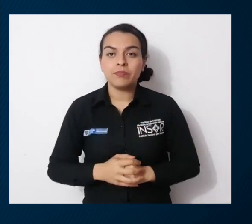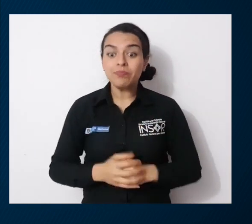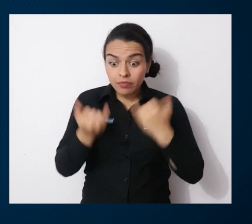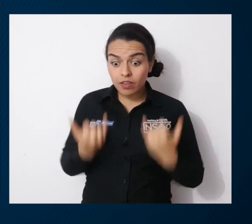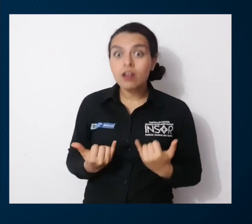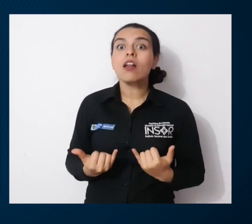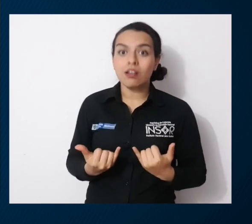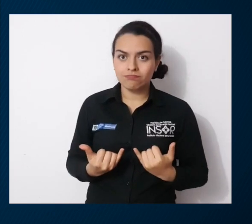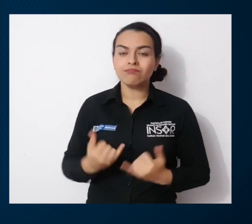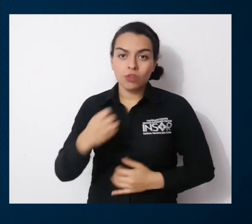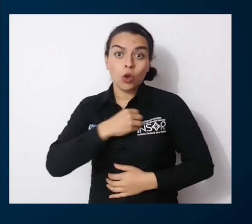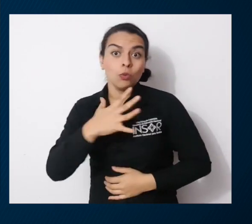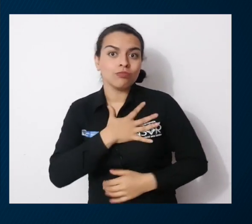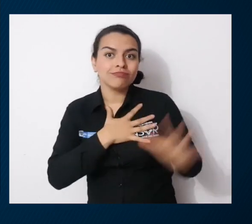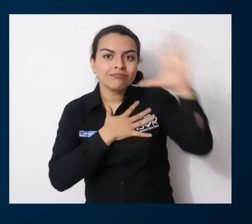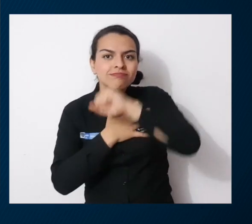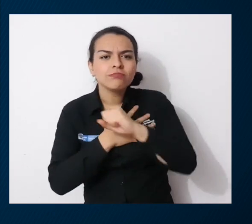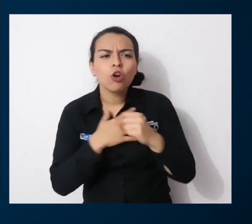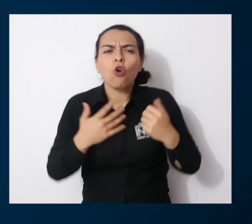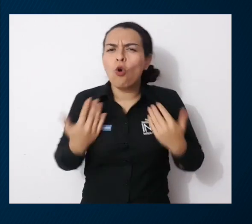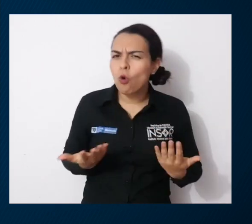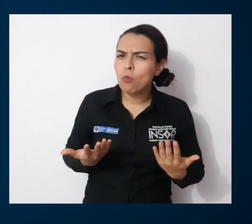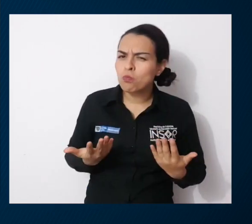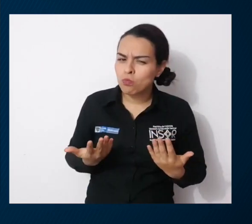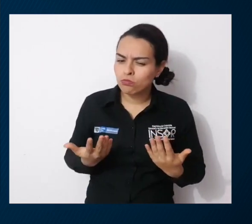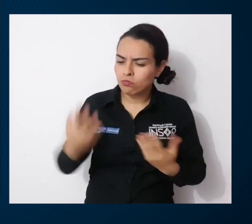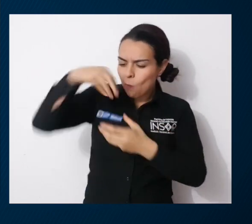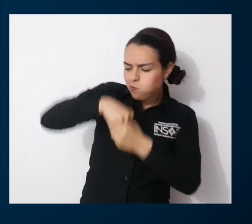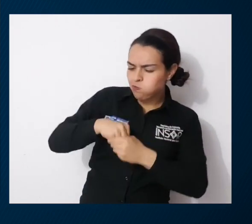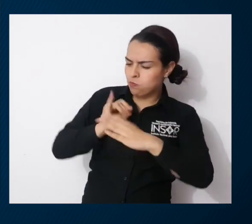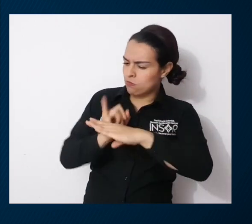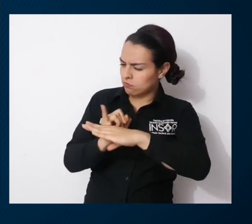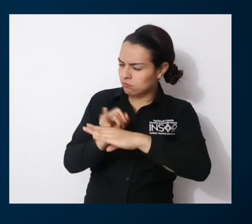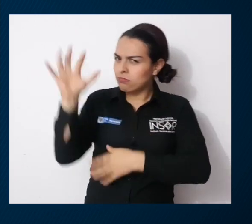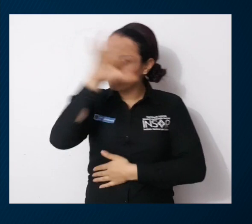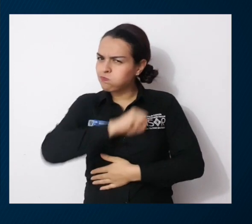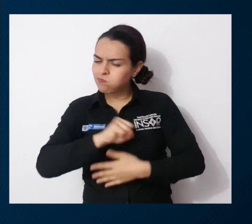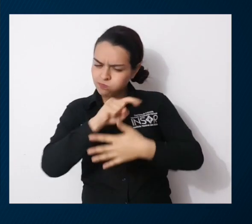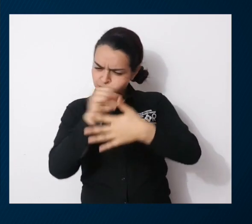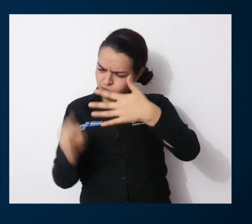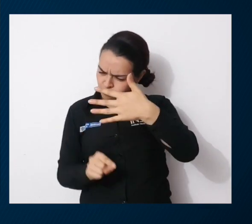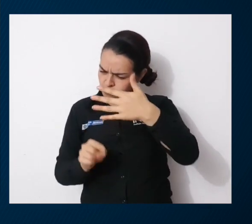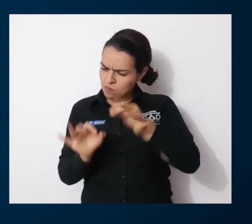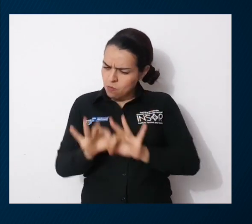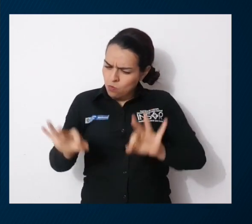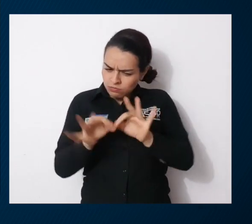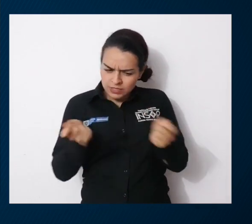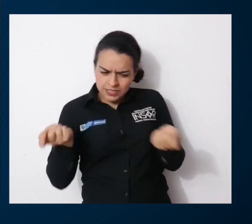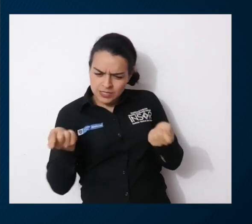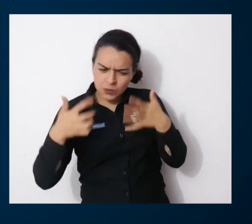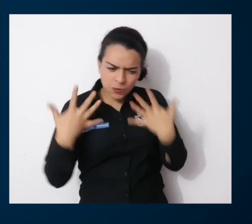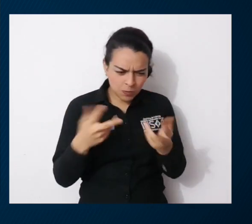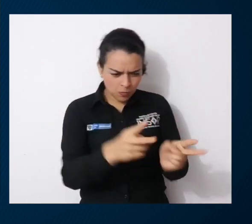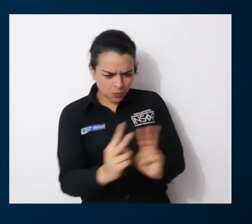es la oportunidad para poder mirar hacia dentro de la institución y reconocer cuáles son todas esas mediaciones que nos permiten hacer